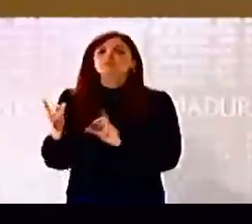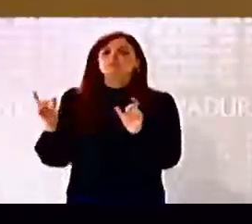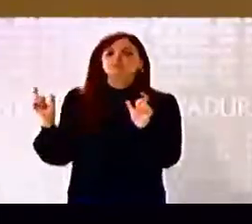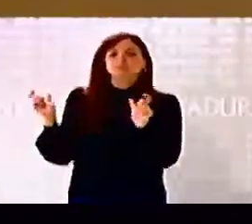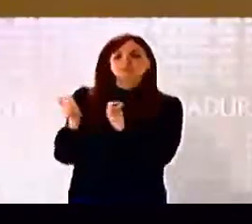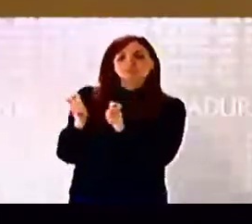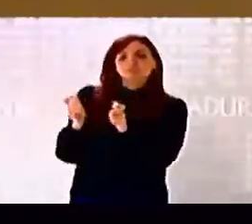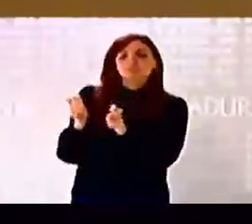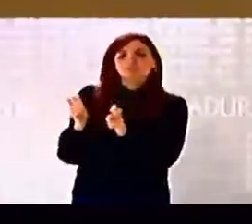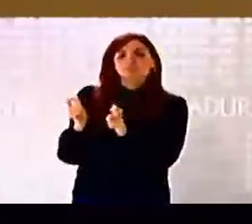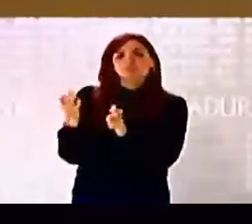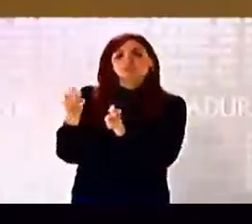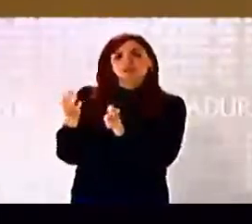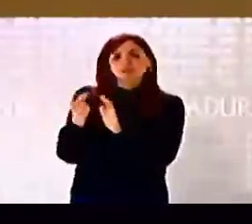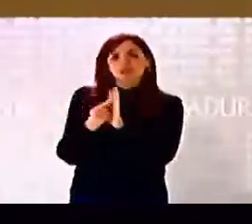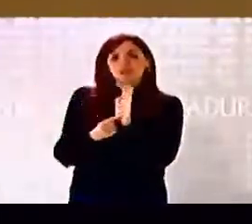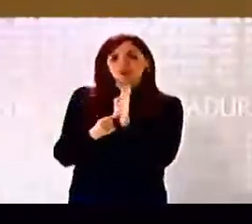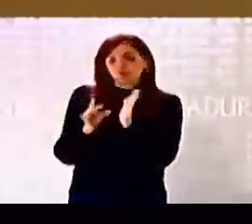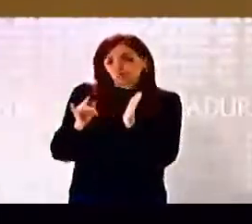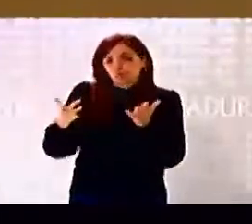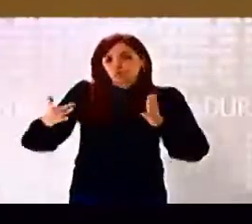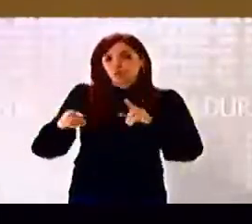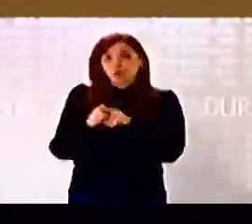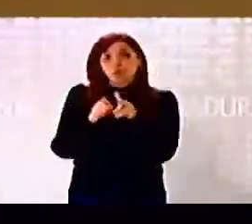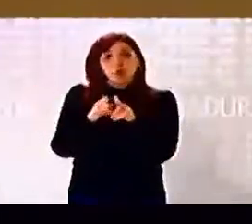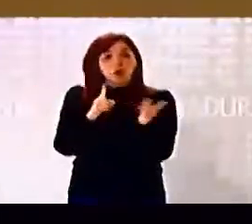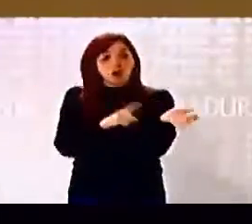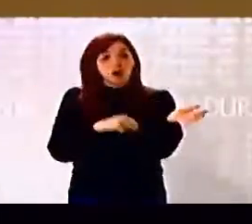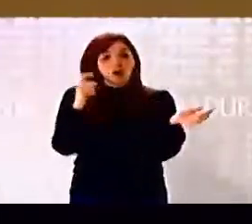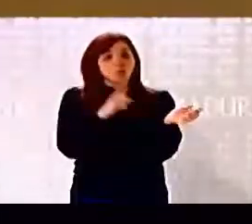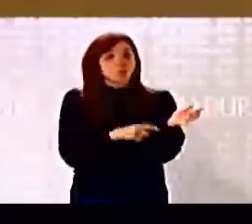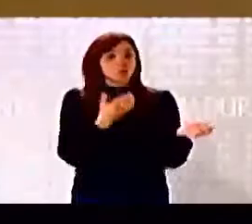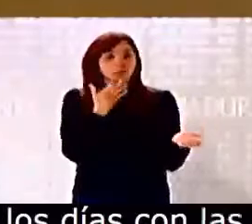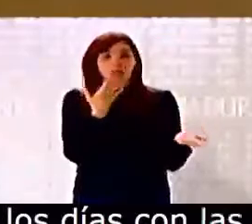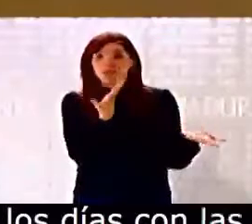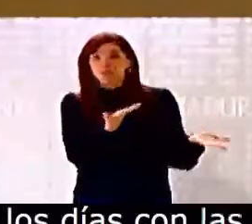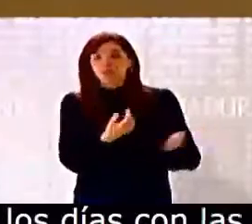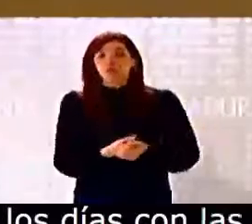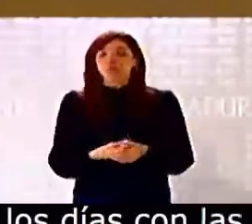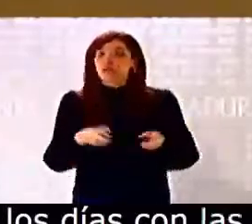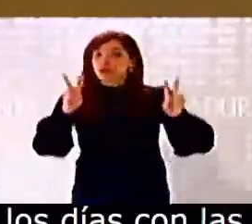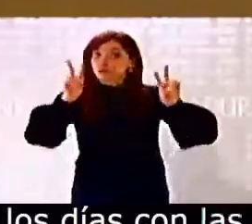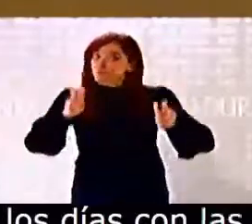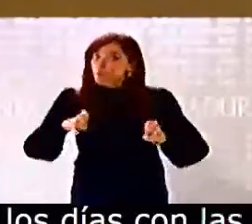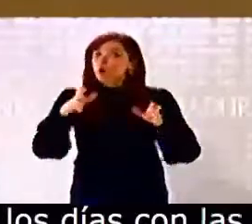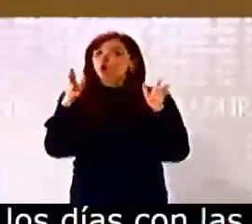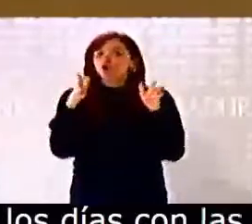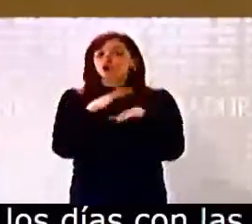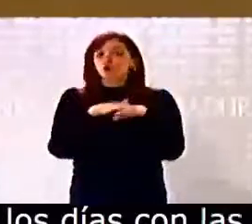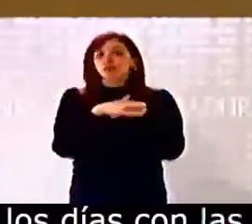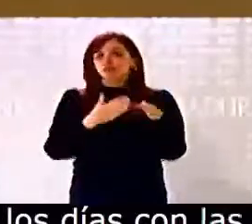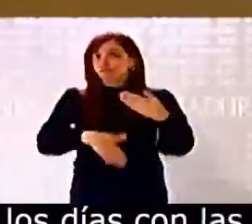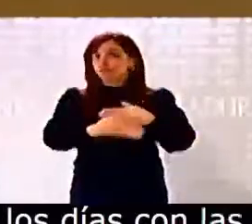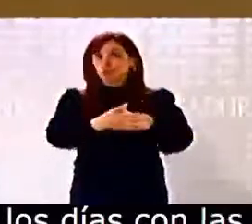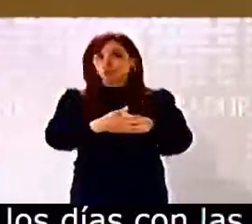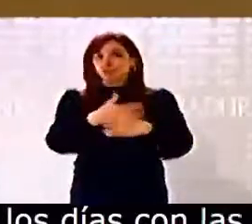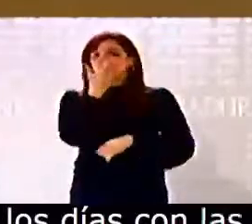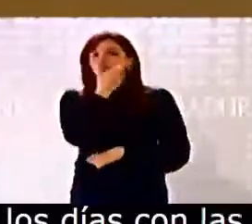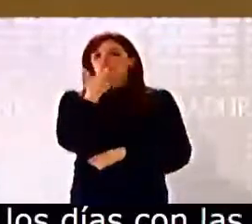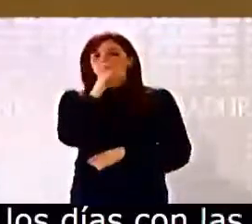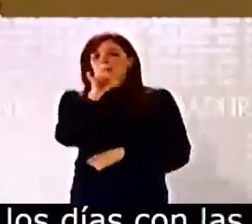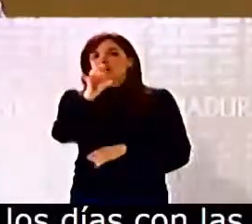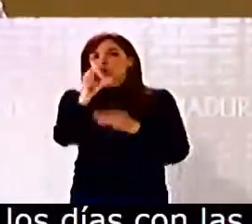requieren de otras medidas. Tenemos el ejemplo de Calamonte, que inicialmente el Consejo de Gobierno lo perimetró por 14